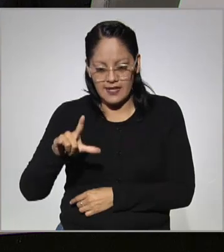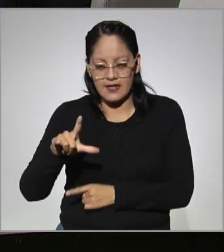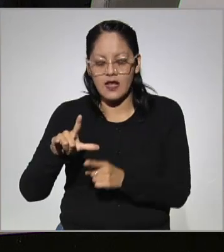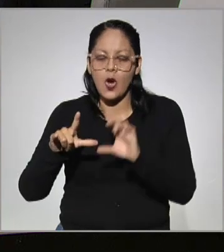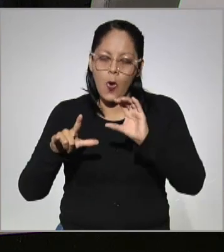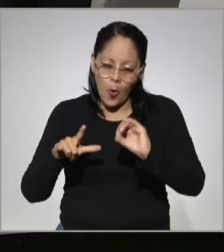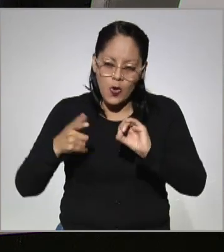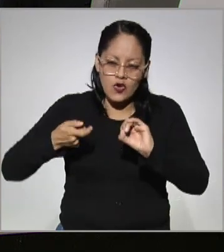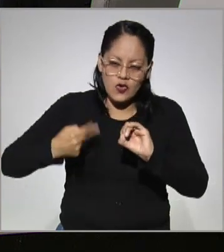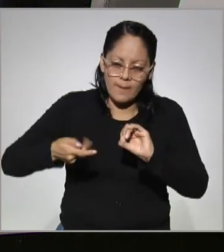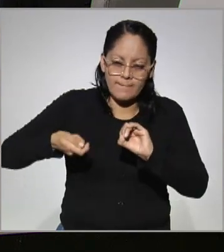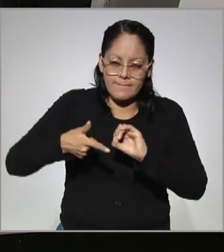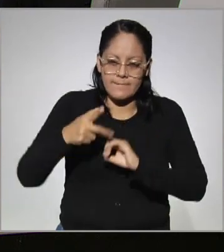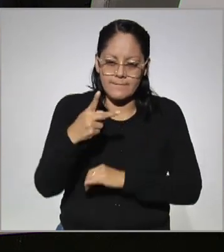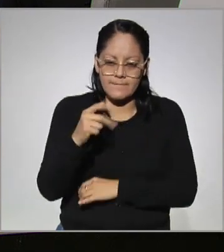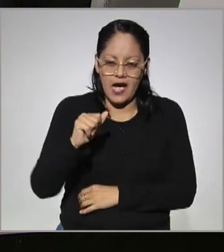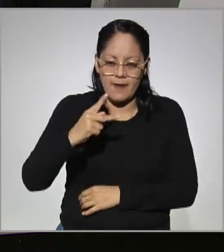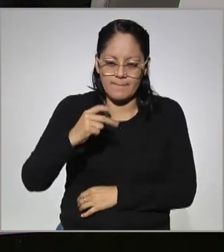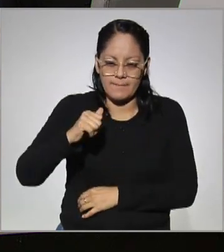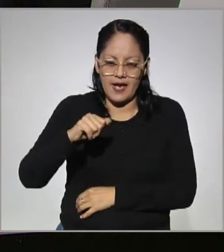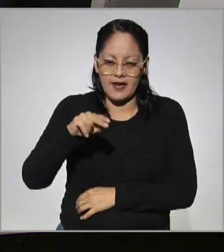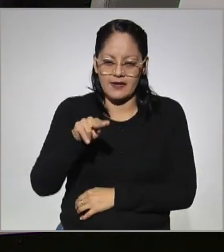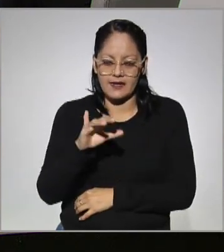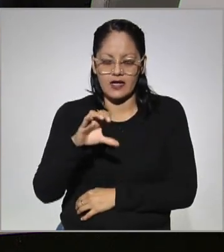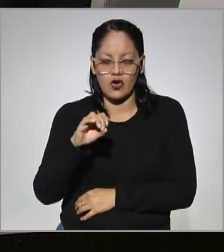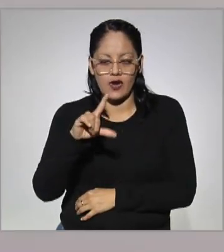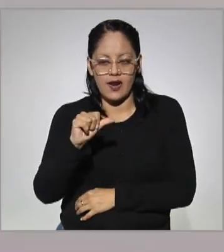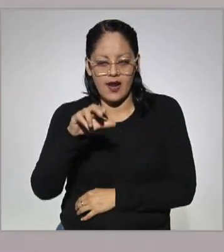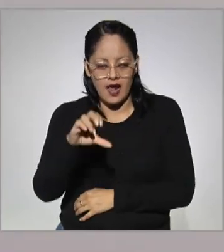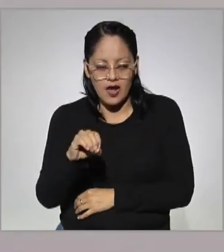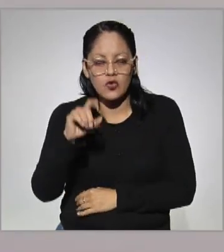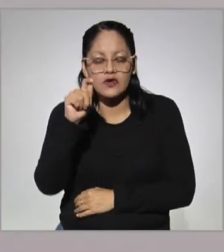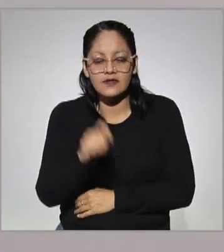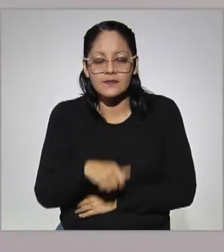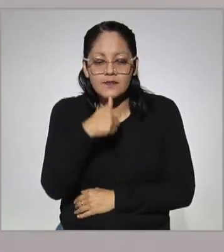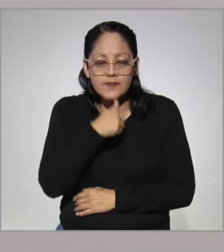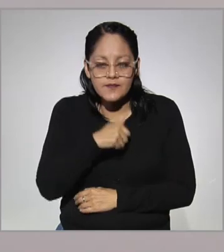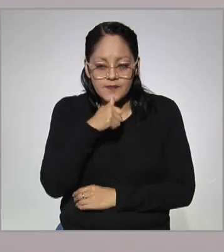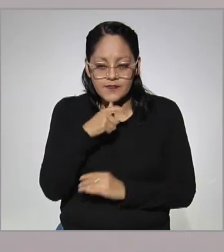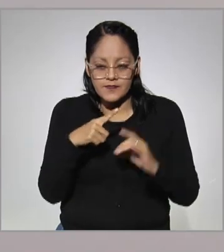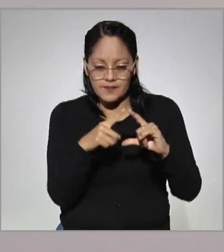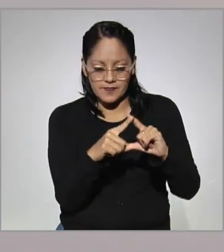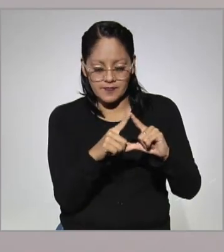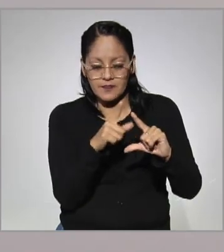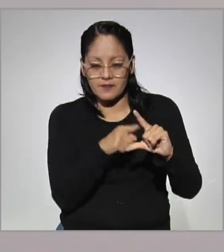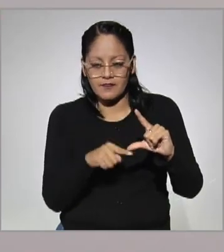personas. Bueno, la gente normalmente es el estudio de Papa Nicolau, que es la toma de la muestra de la boca de